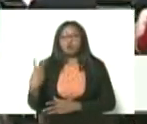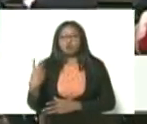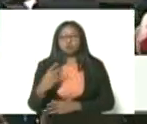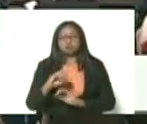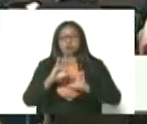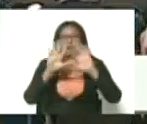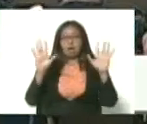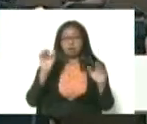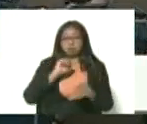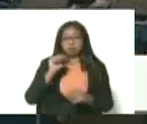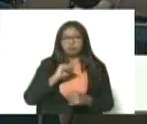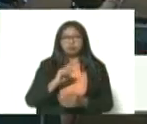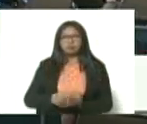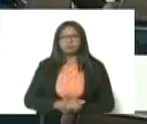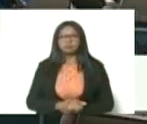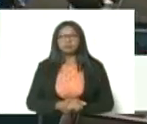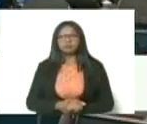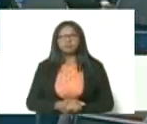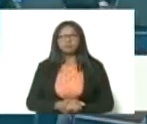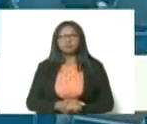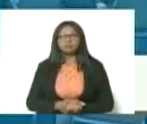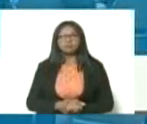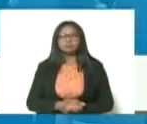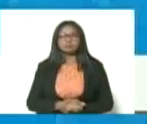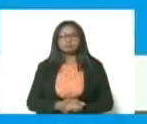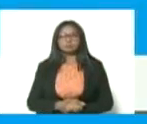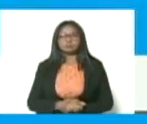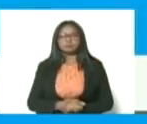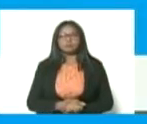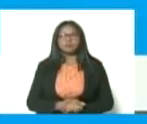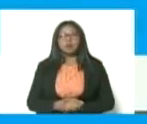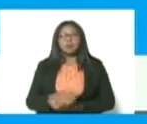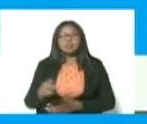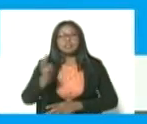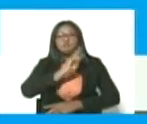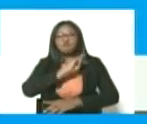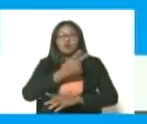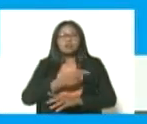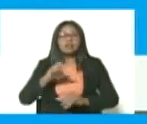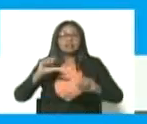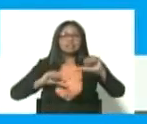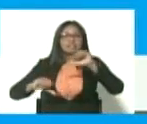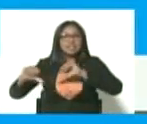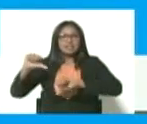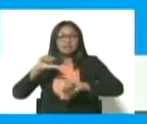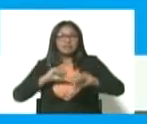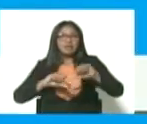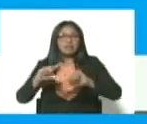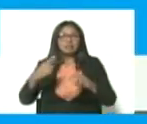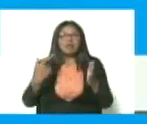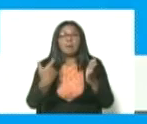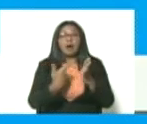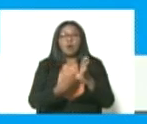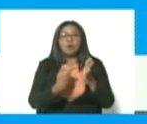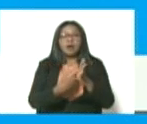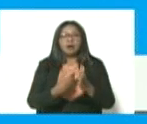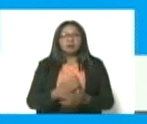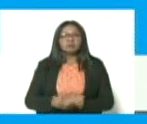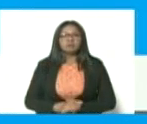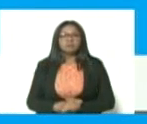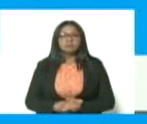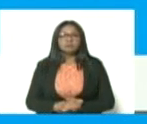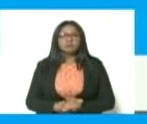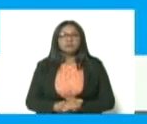que sí, por la fortaleza científica de esta vacuna. Yo creo